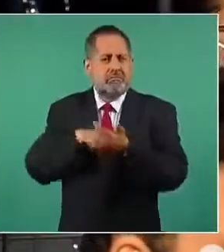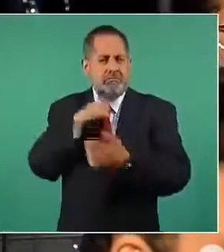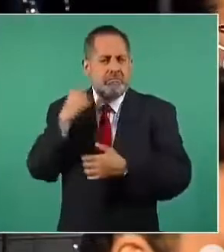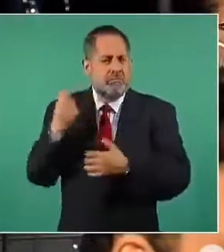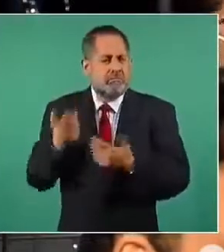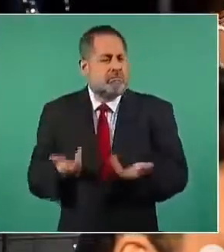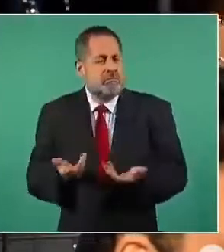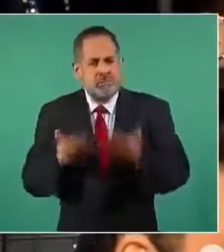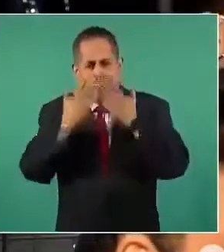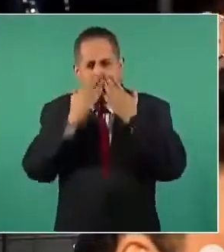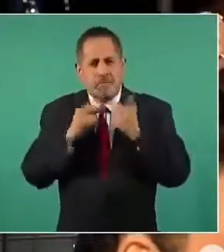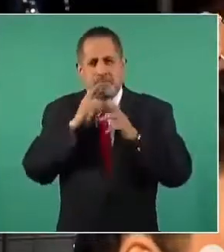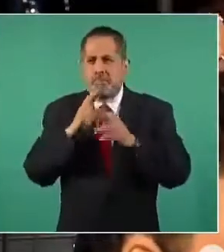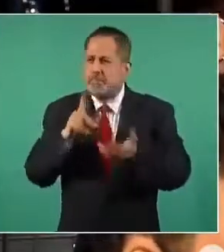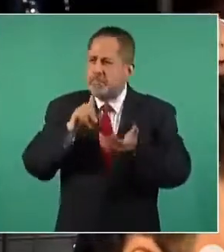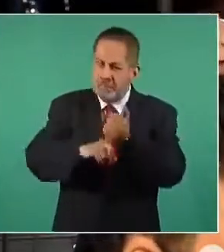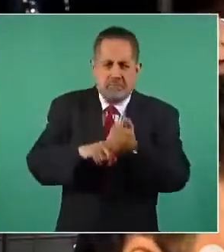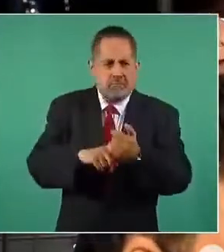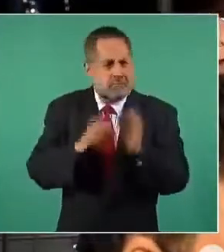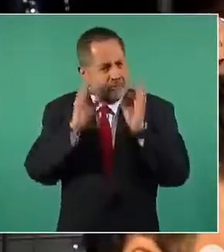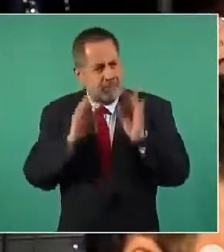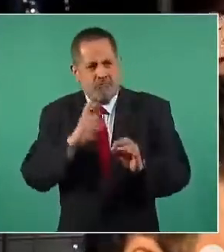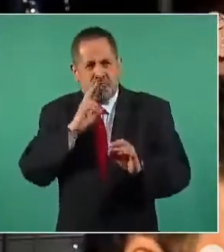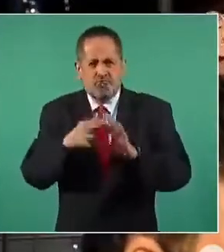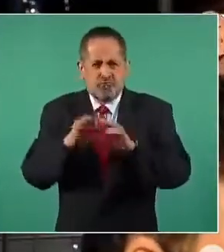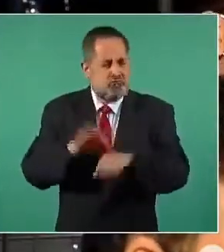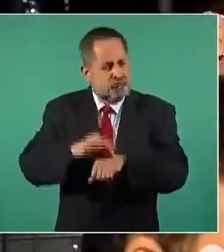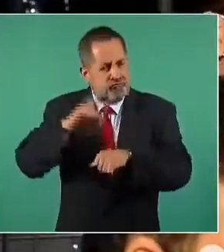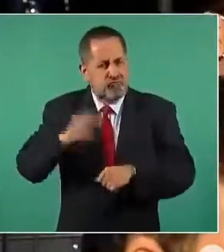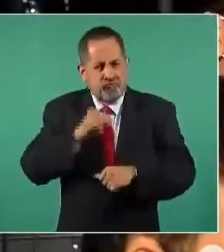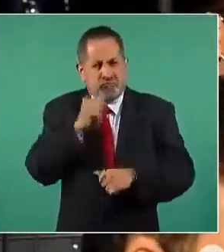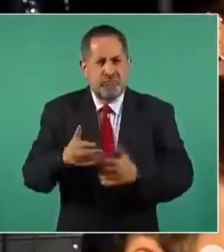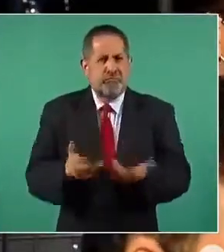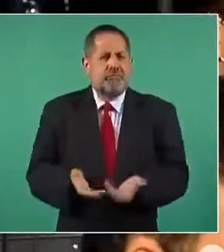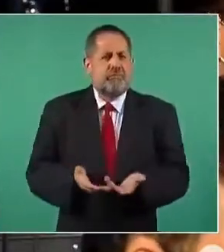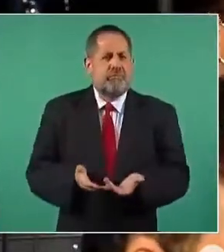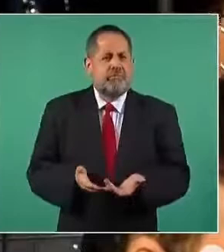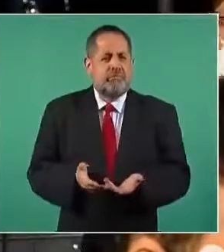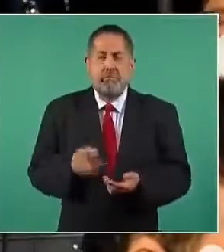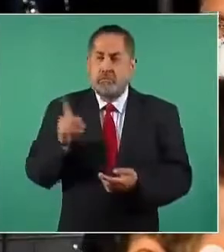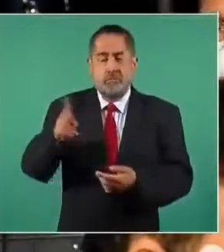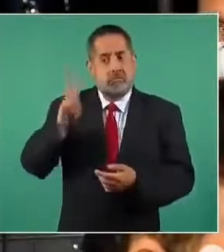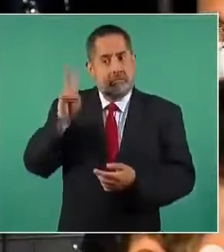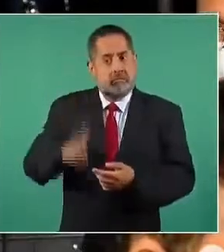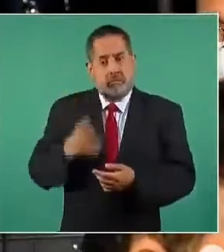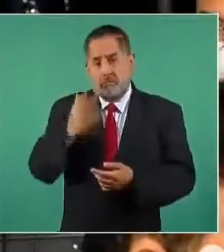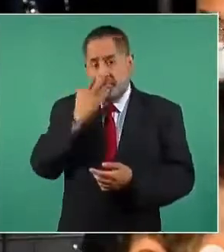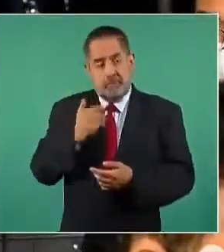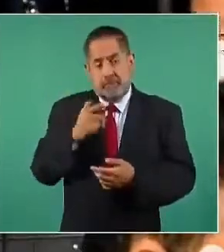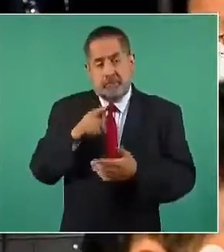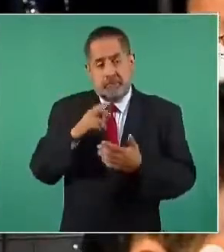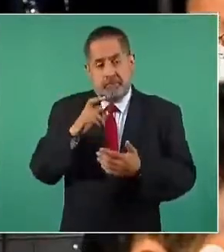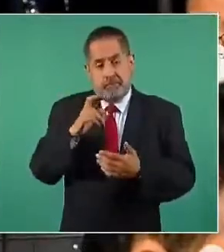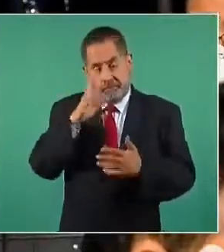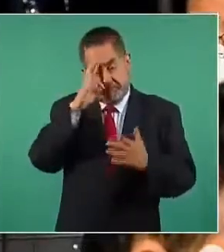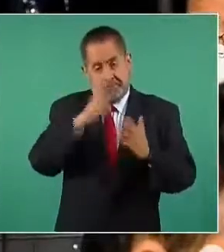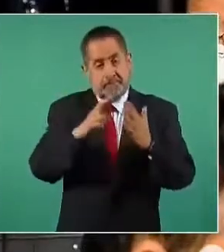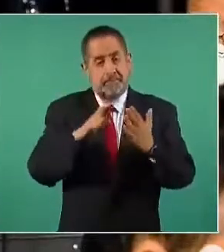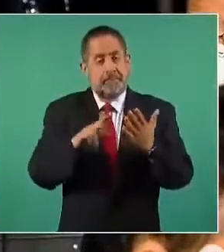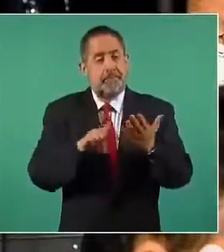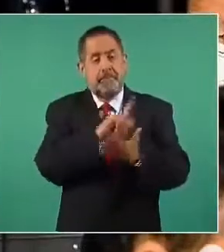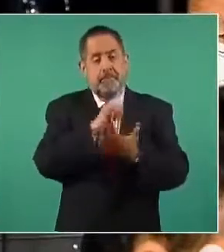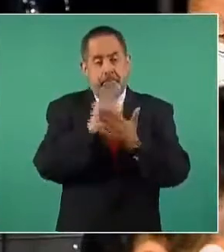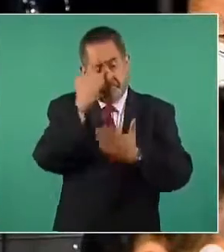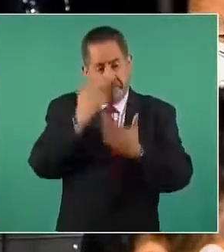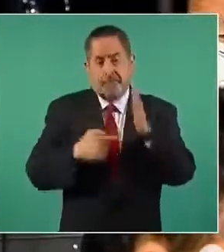Pero no hay nada de fondo que puedan darle una respuesta real, ¿no? Y realmente están violando la ley y el reglamento del Servicio